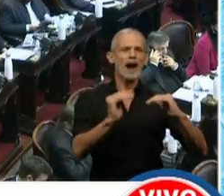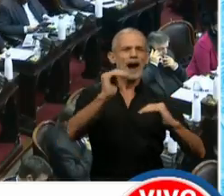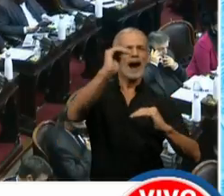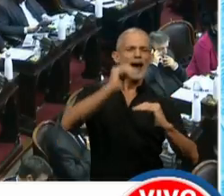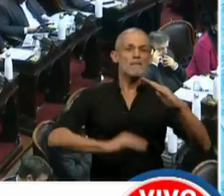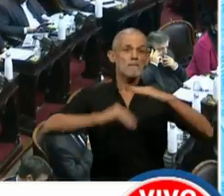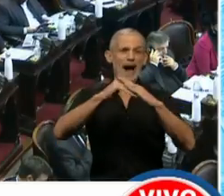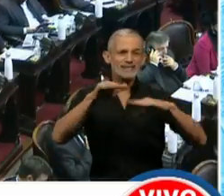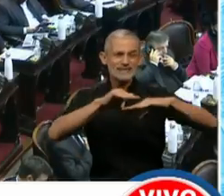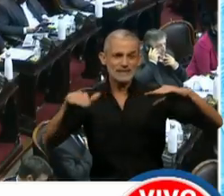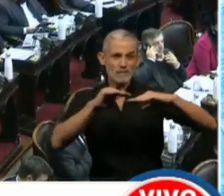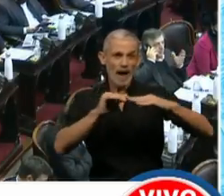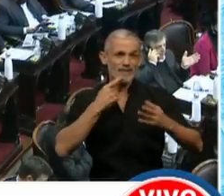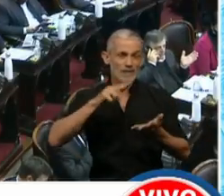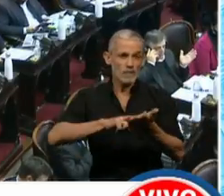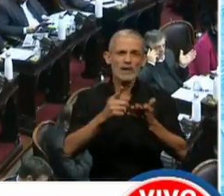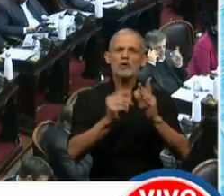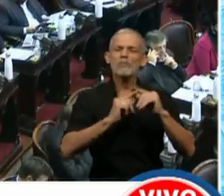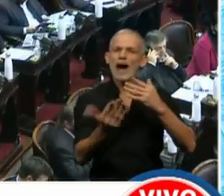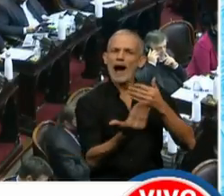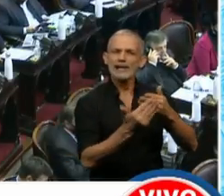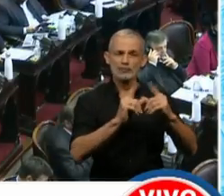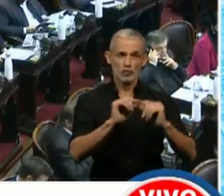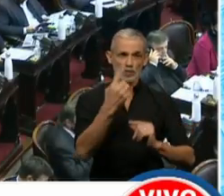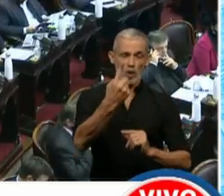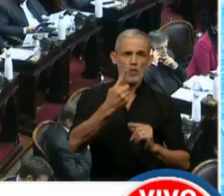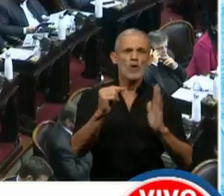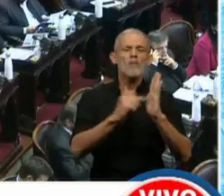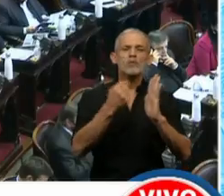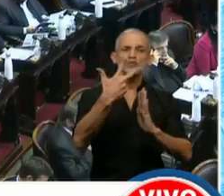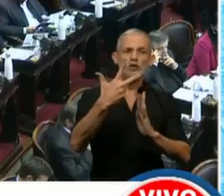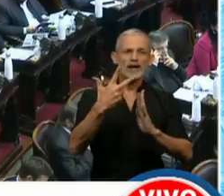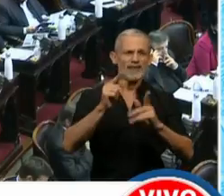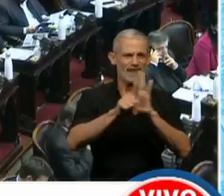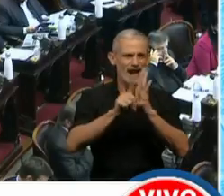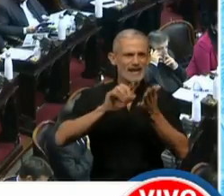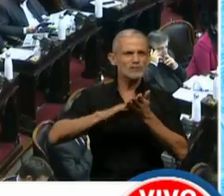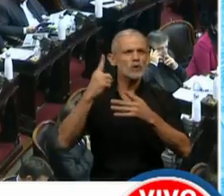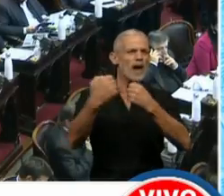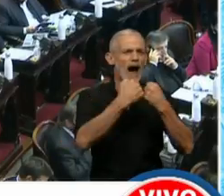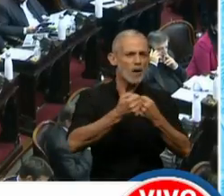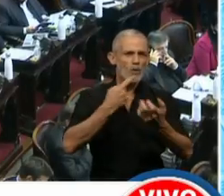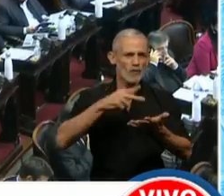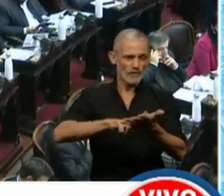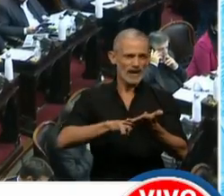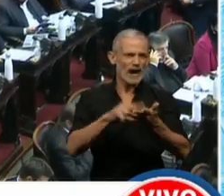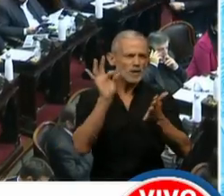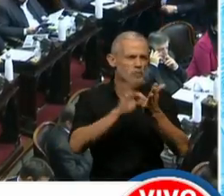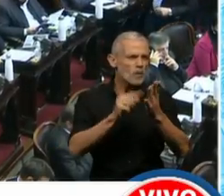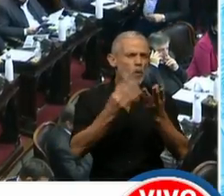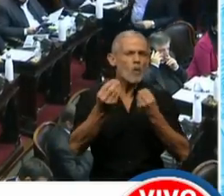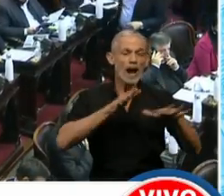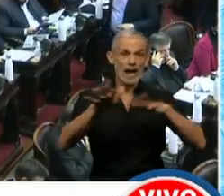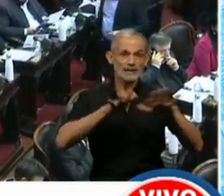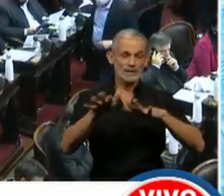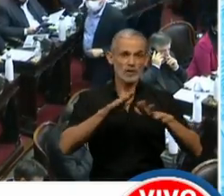máximas establecidas en el anexo 1 de la cláusula tercera del consenso fiscal en particular para la actividad de